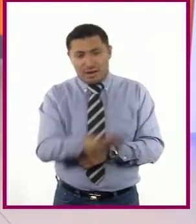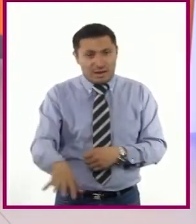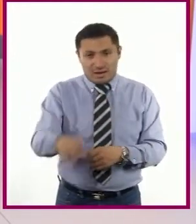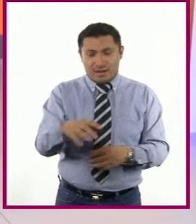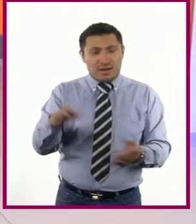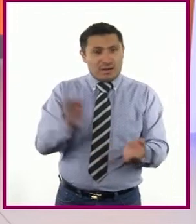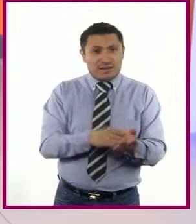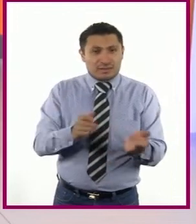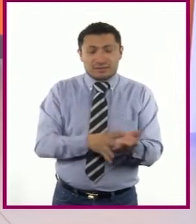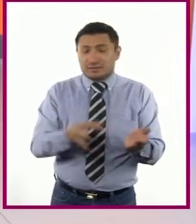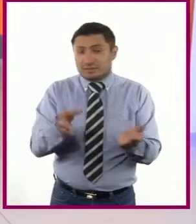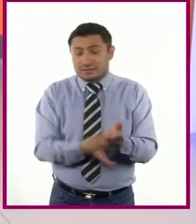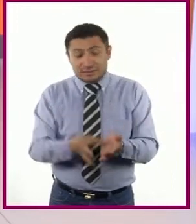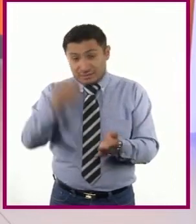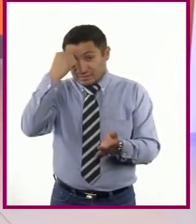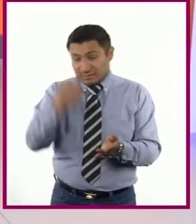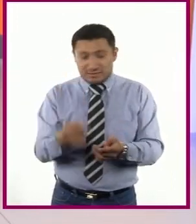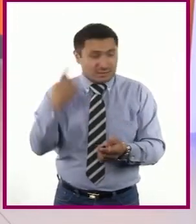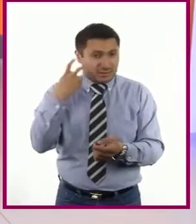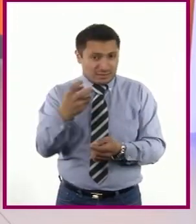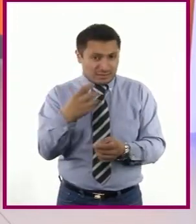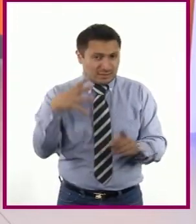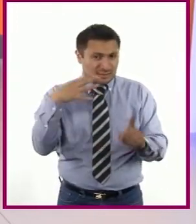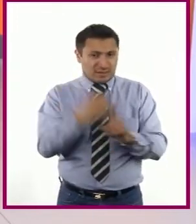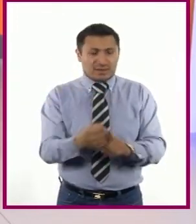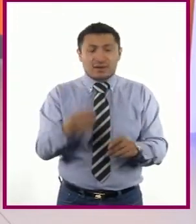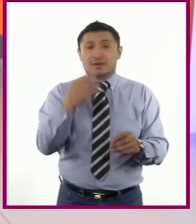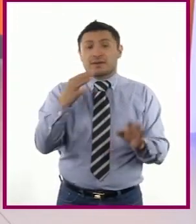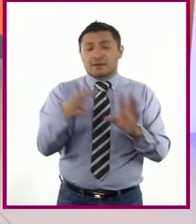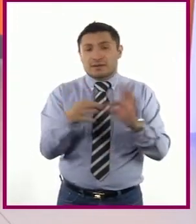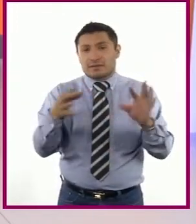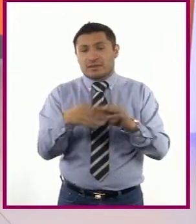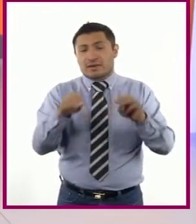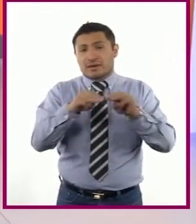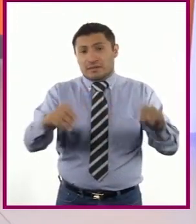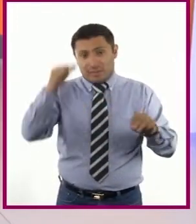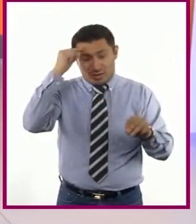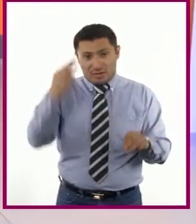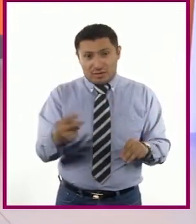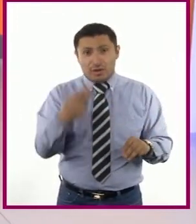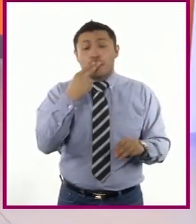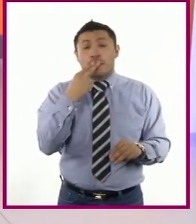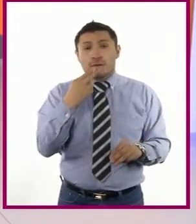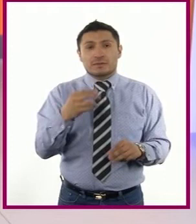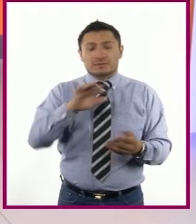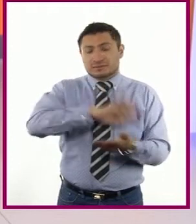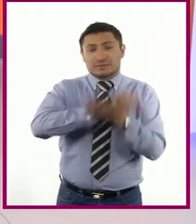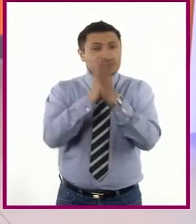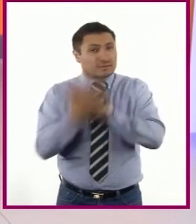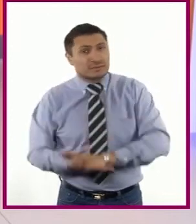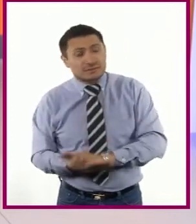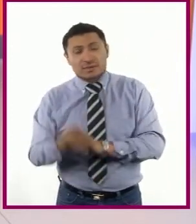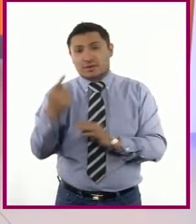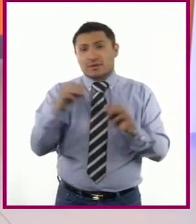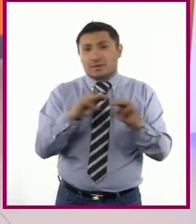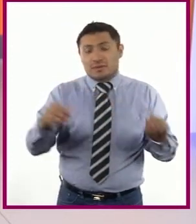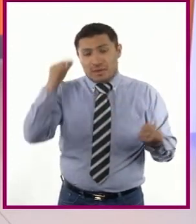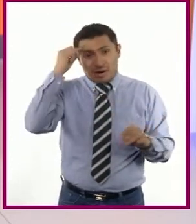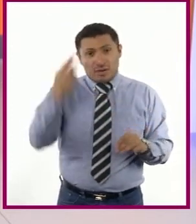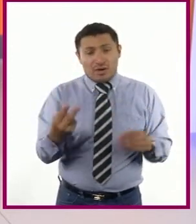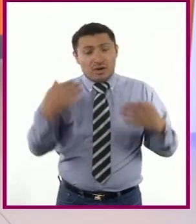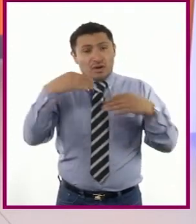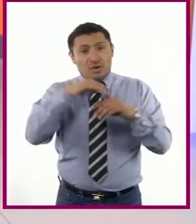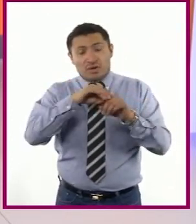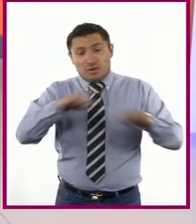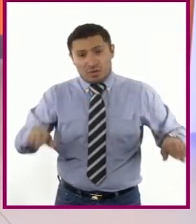retirada. Para lograrlo, se expresa en metros cuadrados. Usemos el factor de conversión 1 metro cuadrado sobre